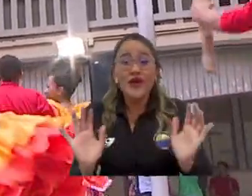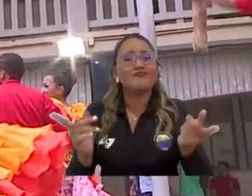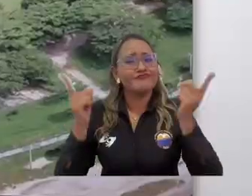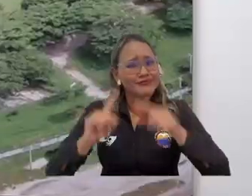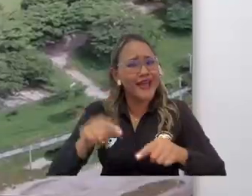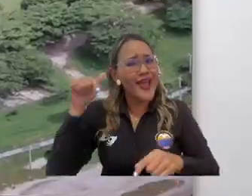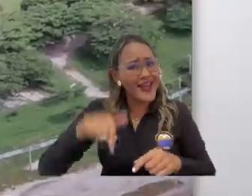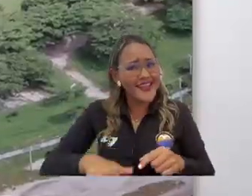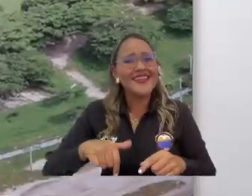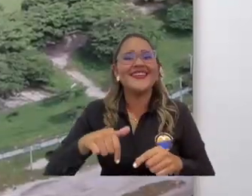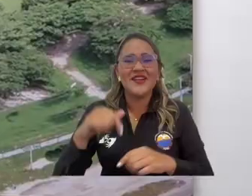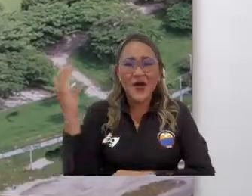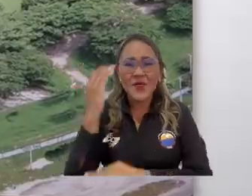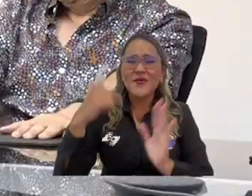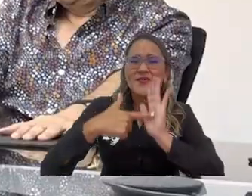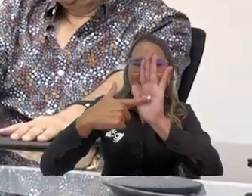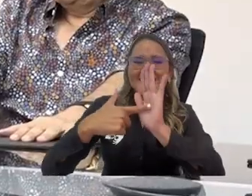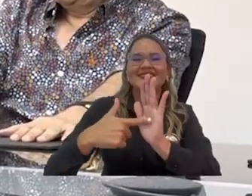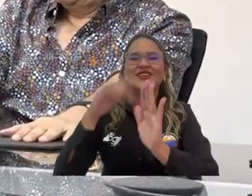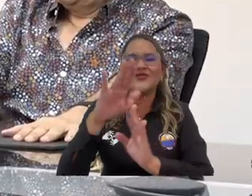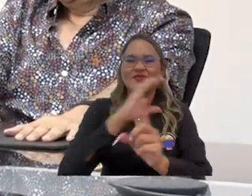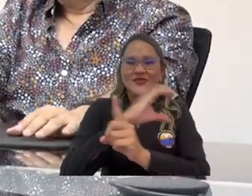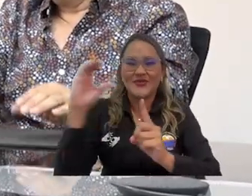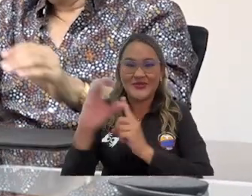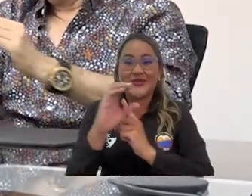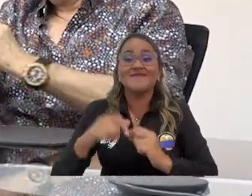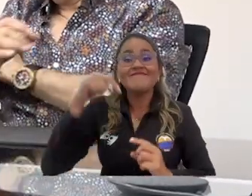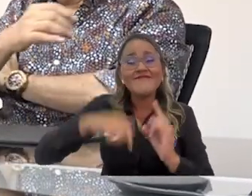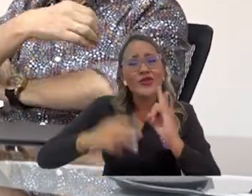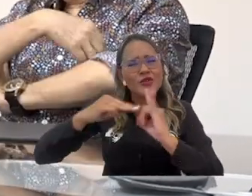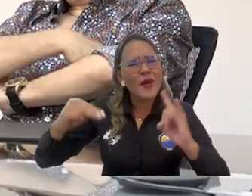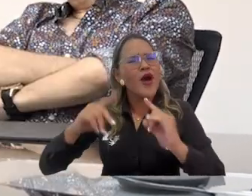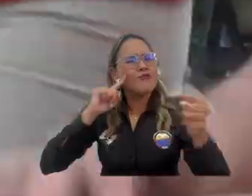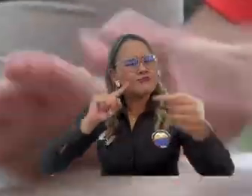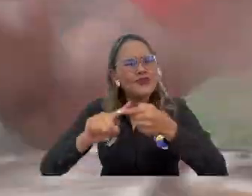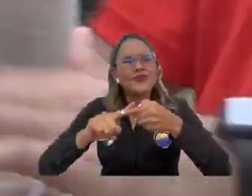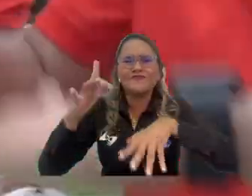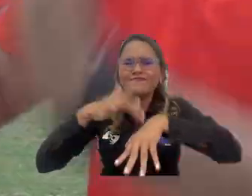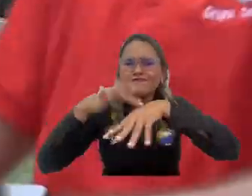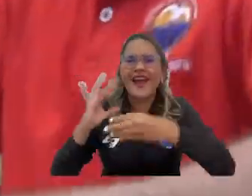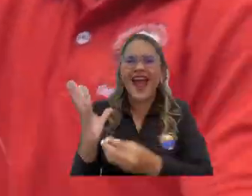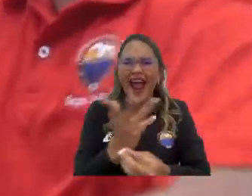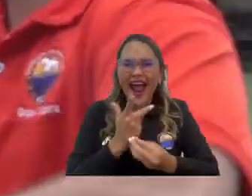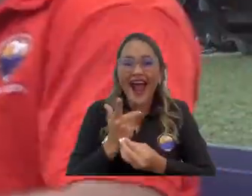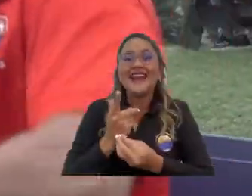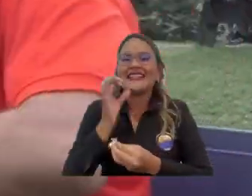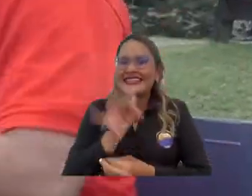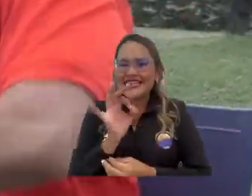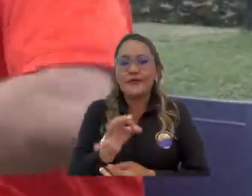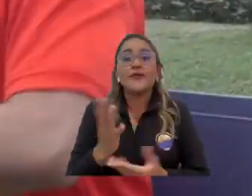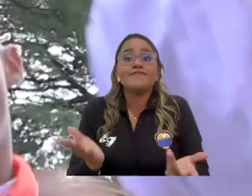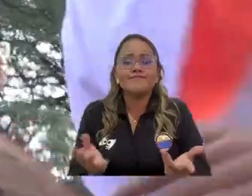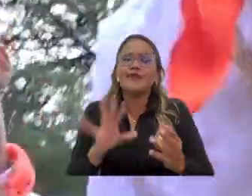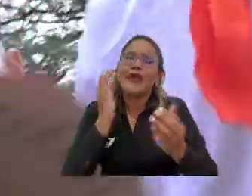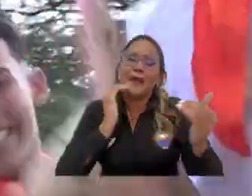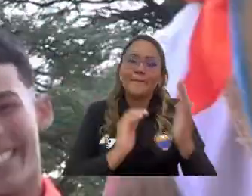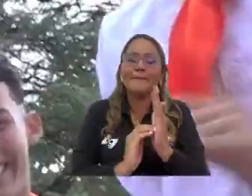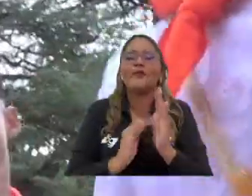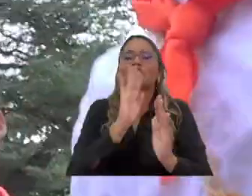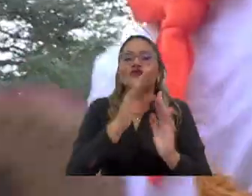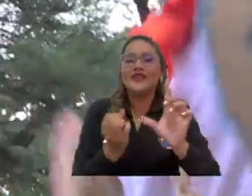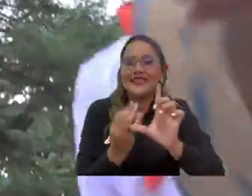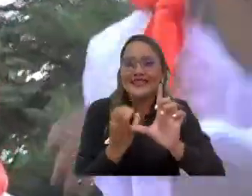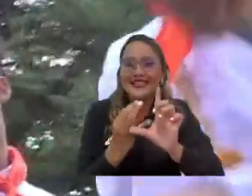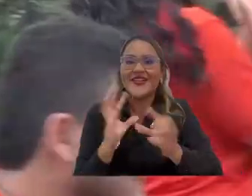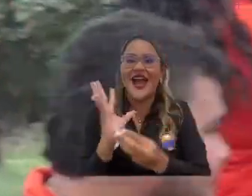su cultura. Y eso es lo que vamos a brindarles. Desde Unimagdalena se propende por la formación artística a través de la oferta de programas académicos